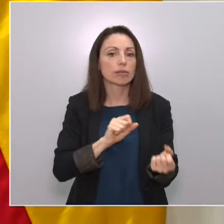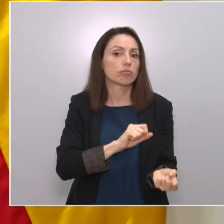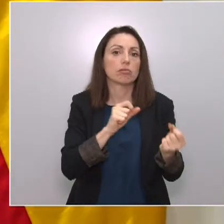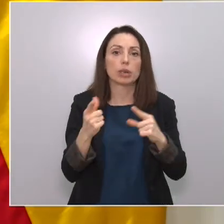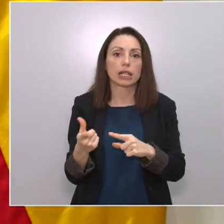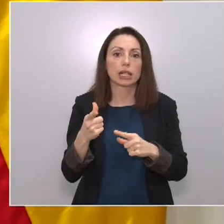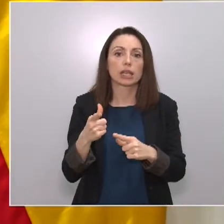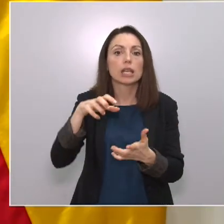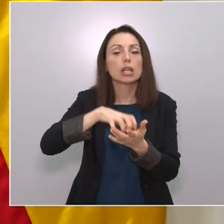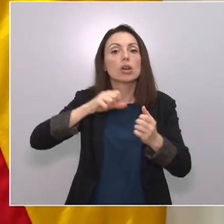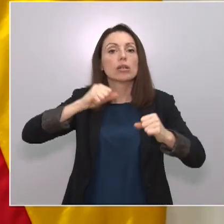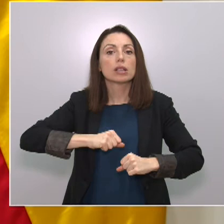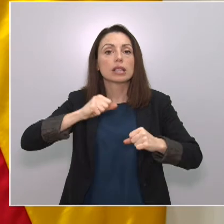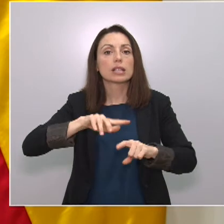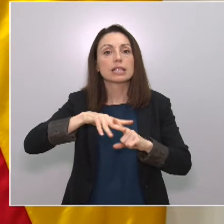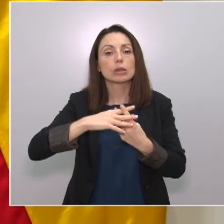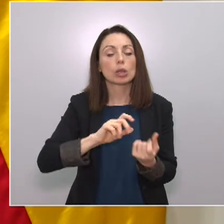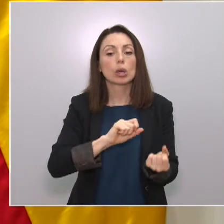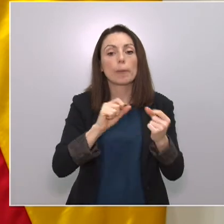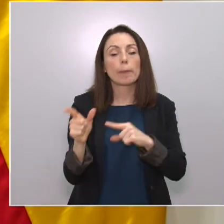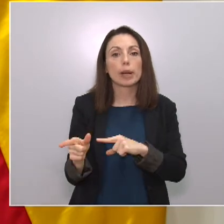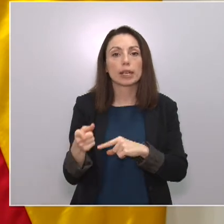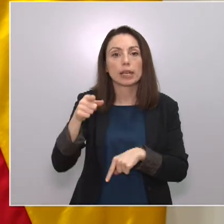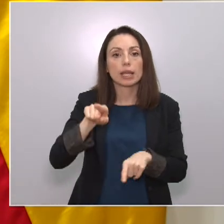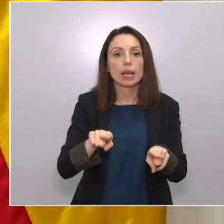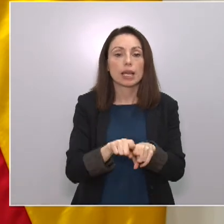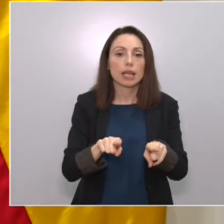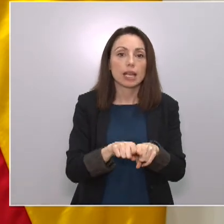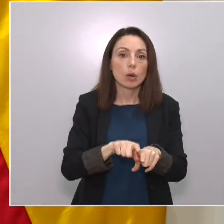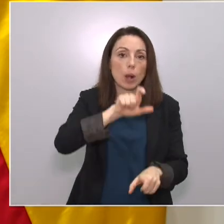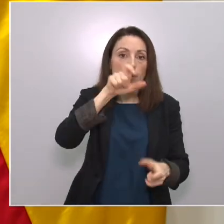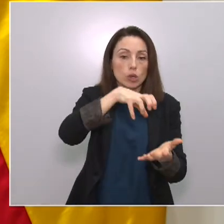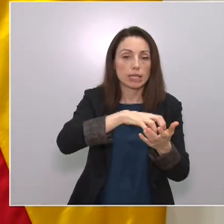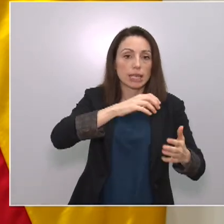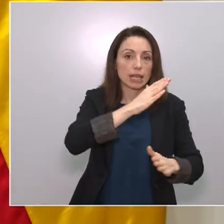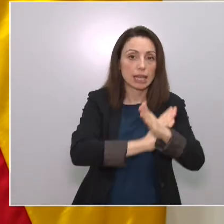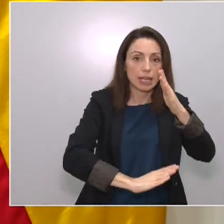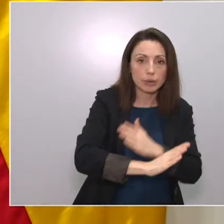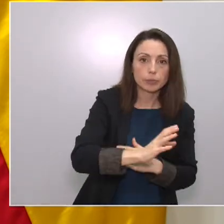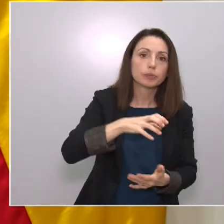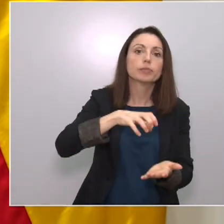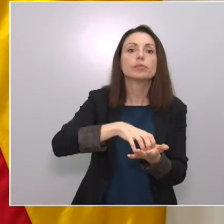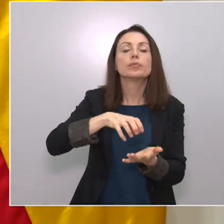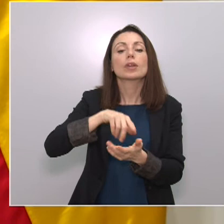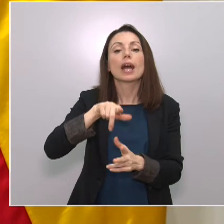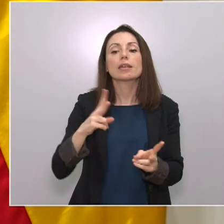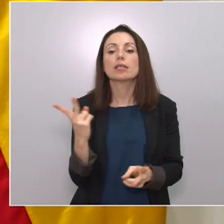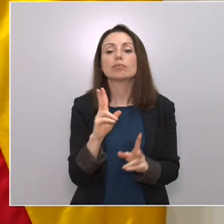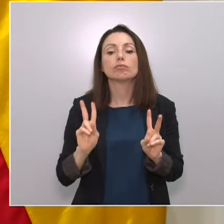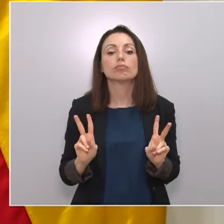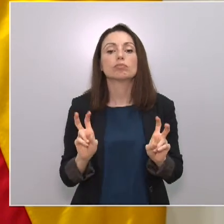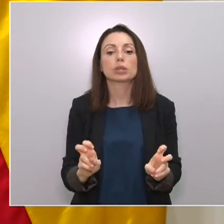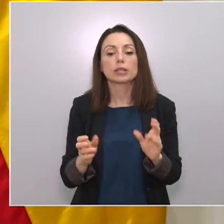la residencia de personas mayores, muy parecida a la que tenemos de residencias de personas con discapacidad, y a las residencias que se han puesto en marcha para